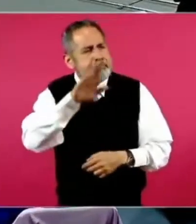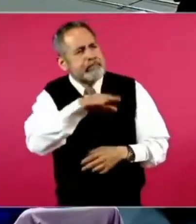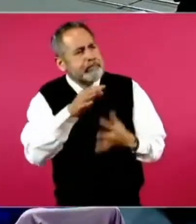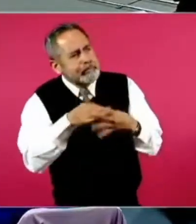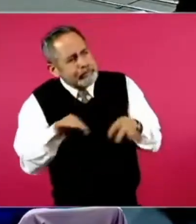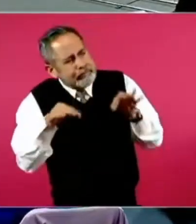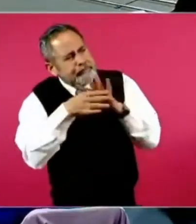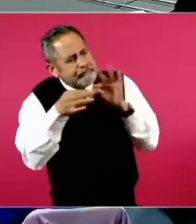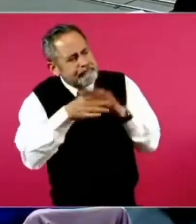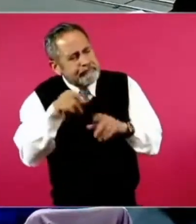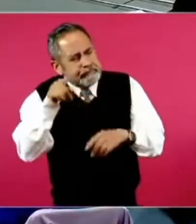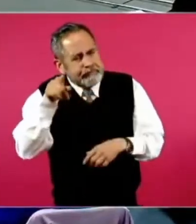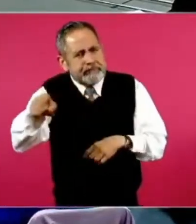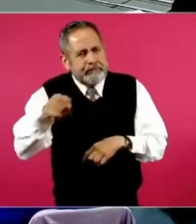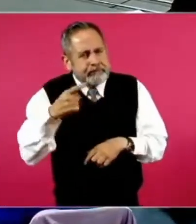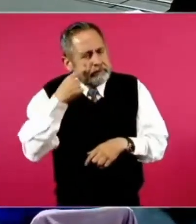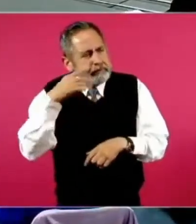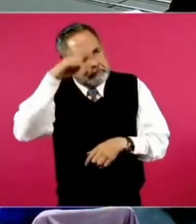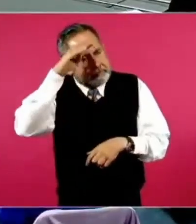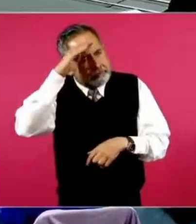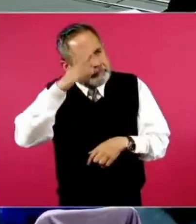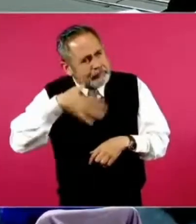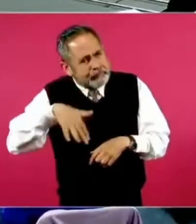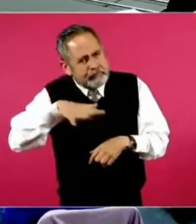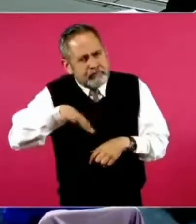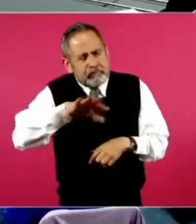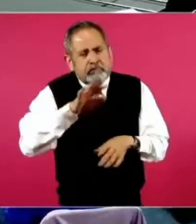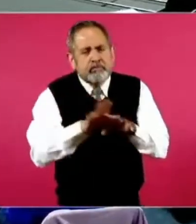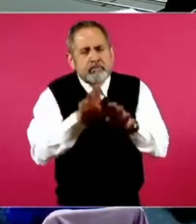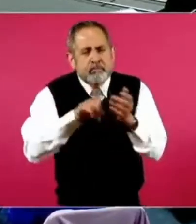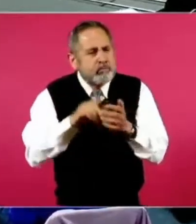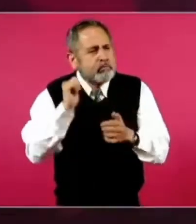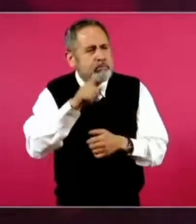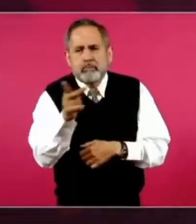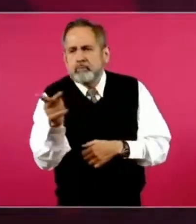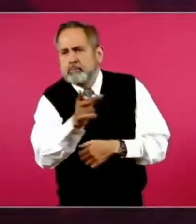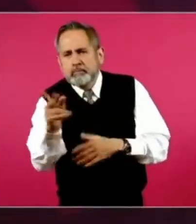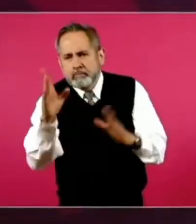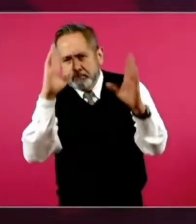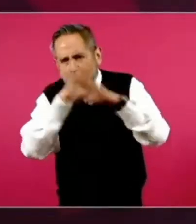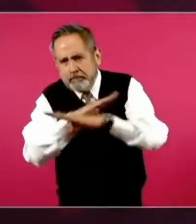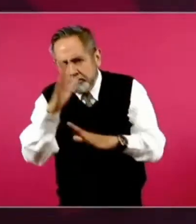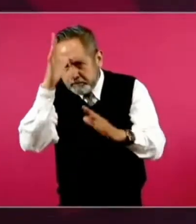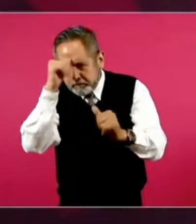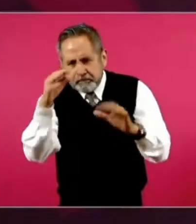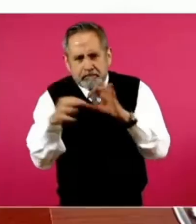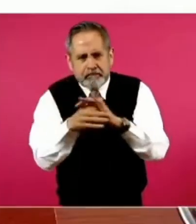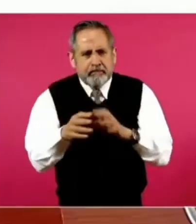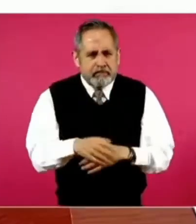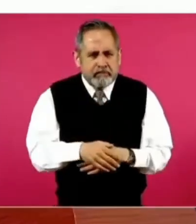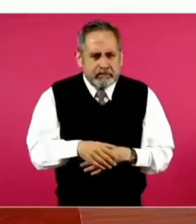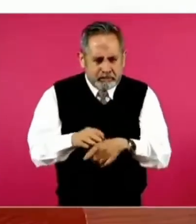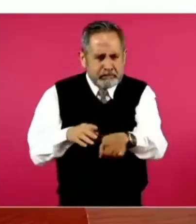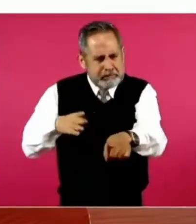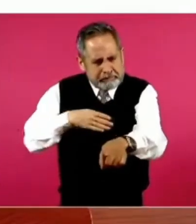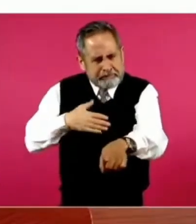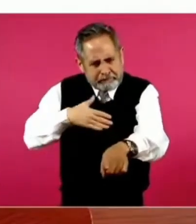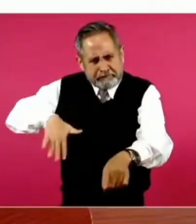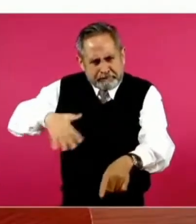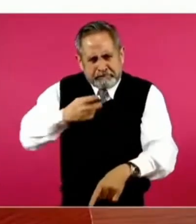importante que se busque un acuerdo, y qué bien que sale, ¿no?